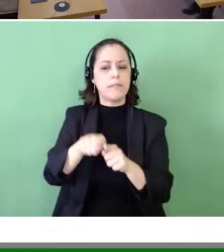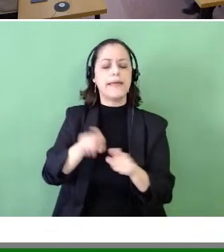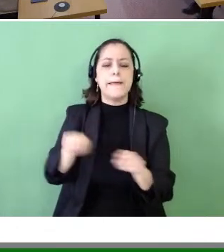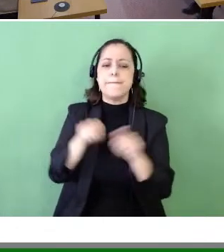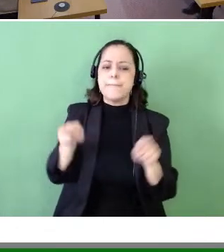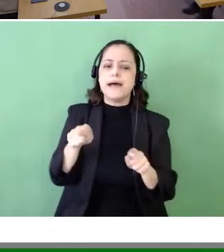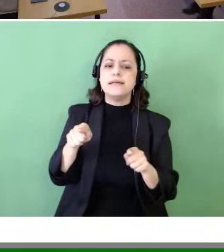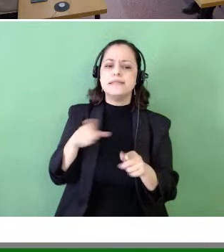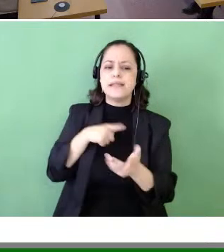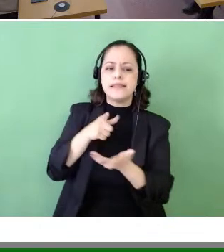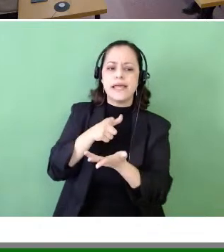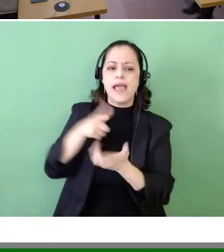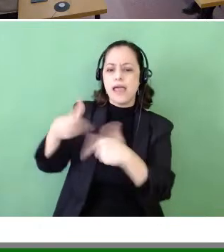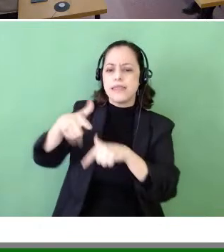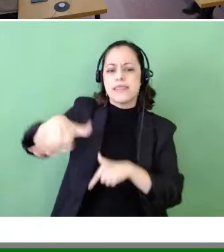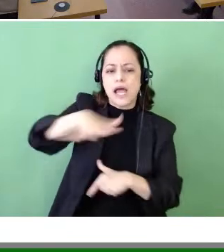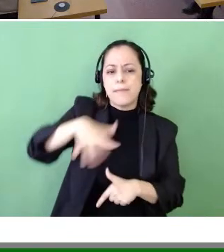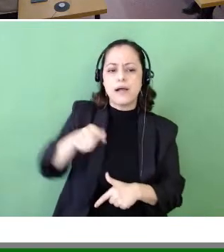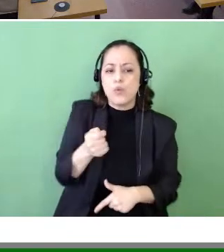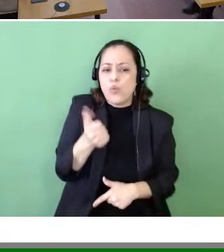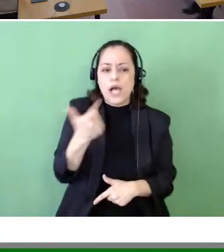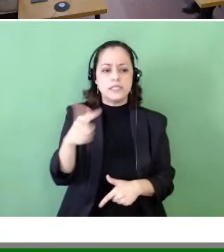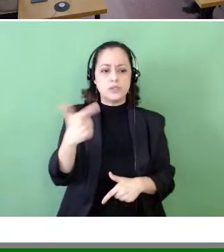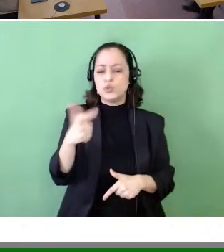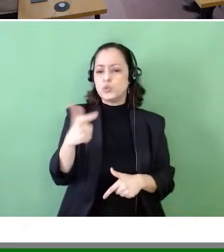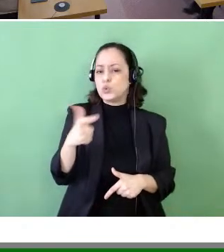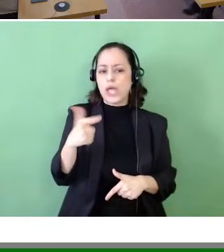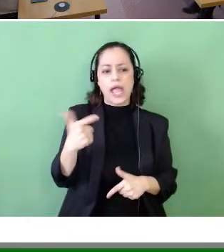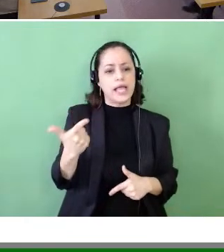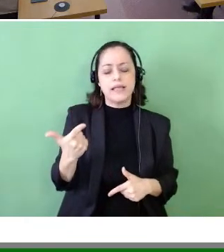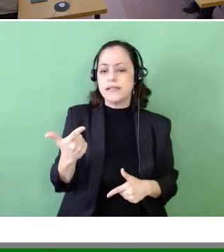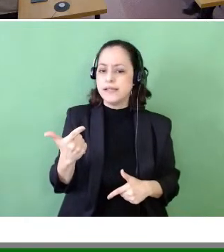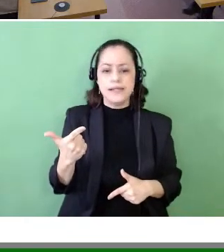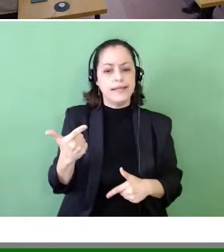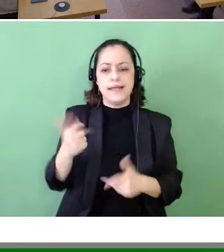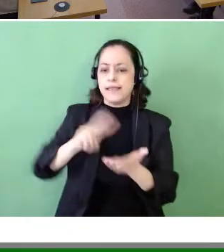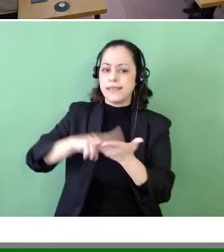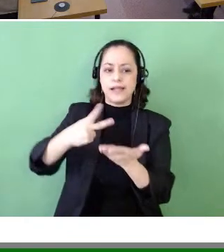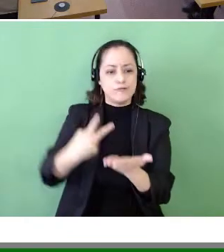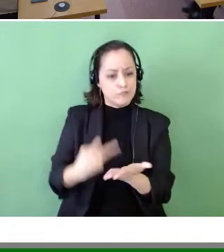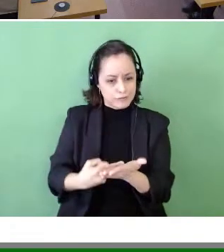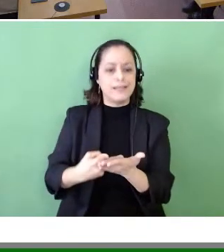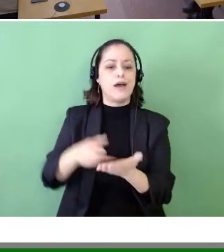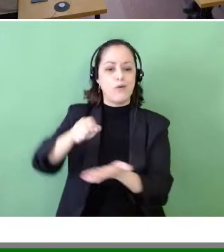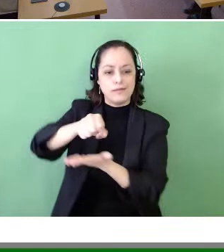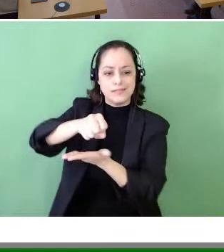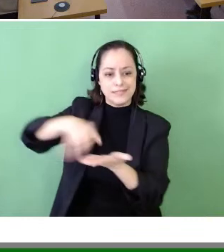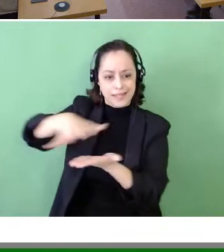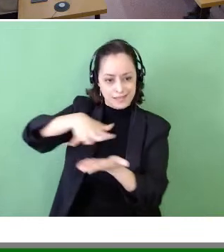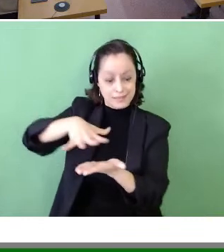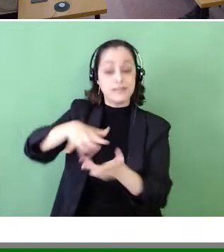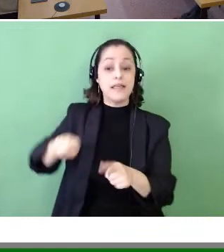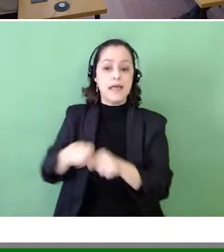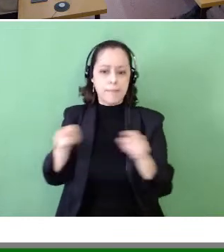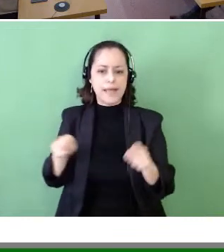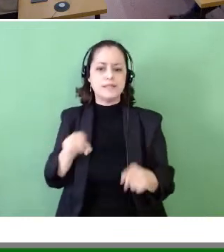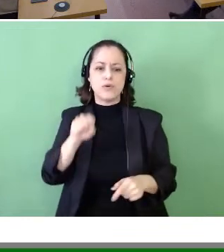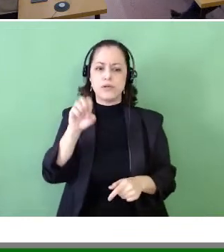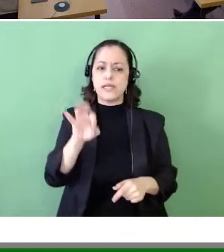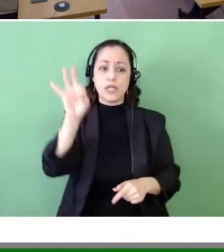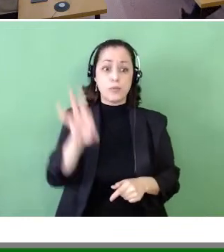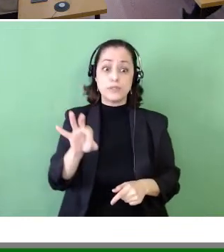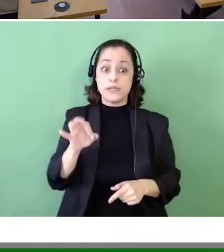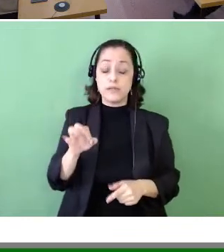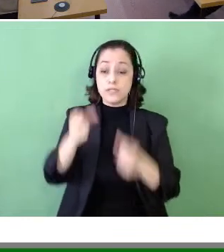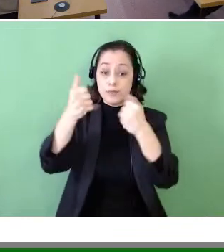traducciones que envuelvan lengua de signos en Brasil. Como se puede ver en el primer gráfico, más de 80% apuntaron que nunca realizan